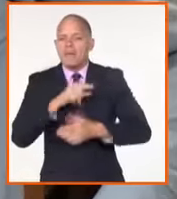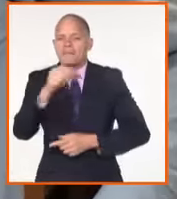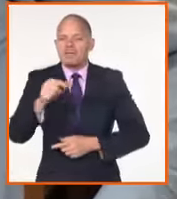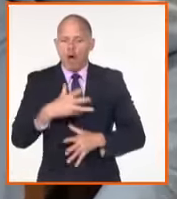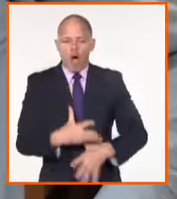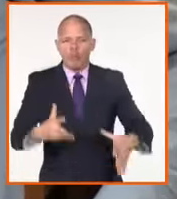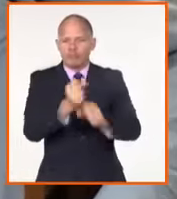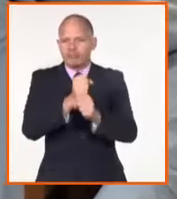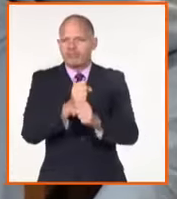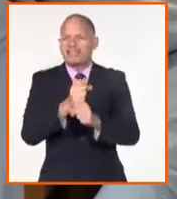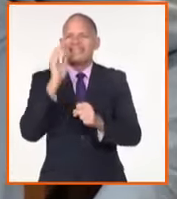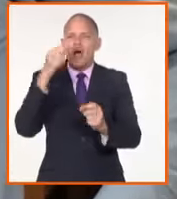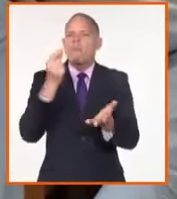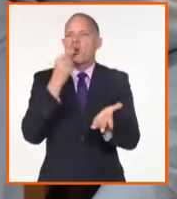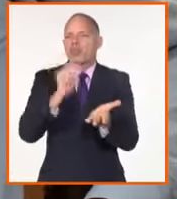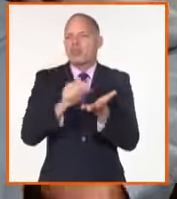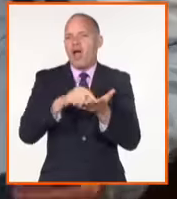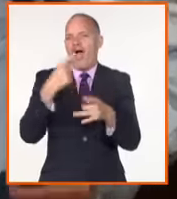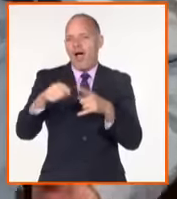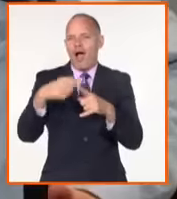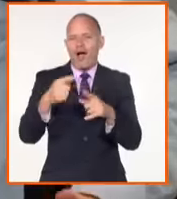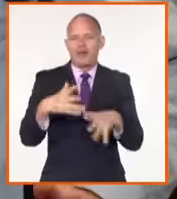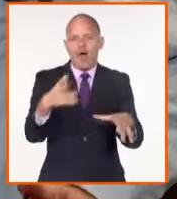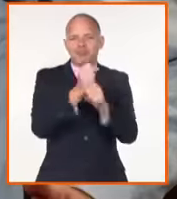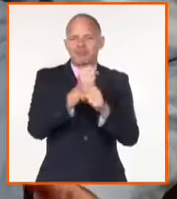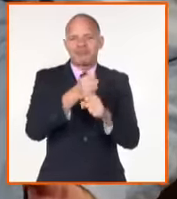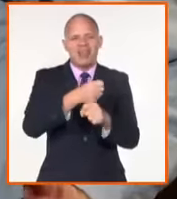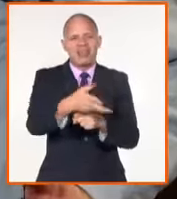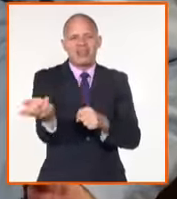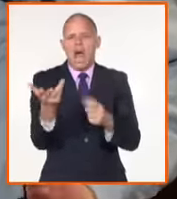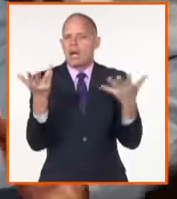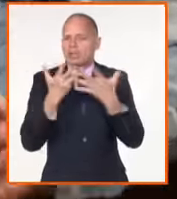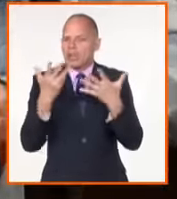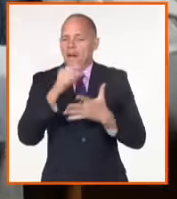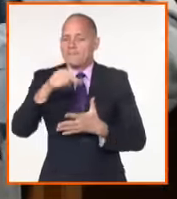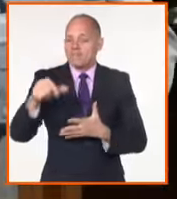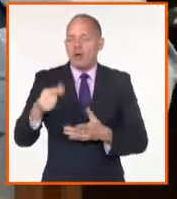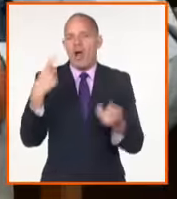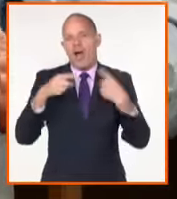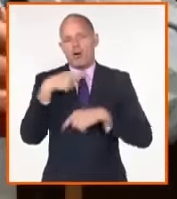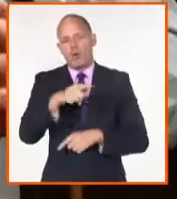de vulnerabilidad. Le hemos dado más facultad a las empresas